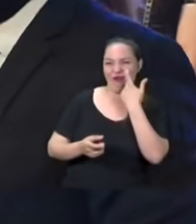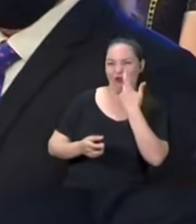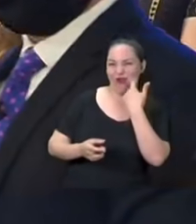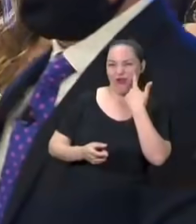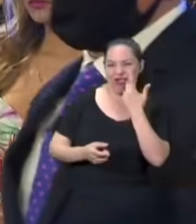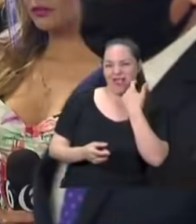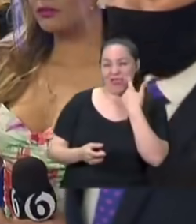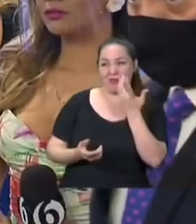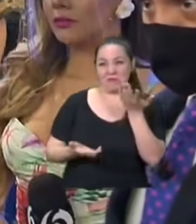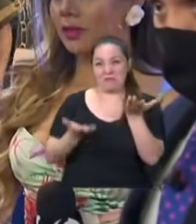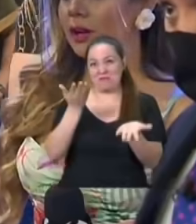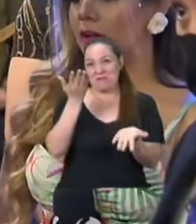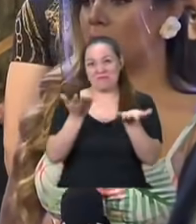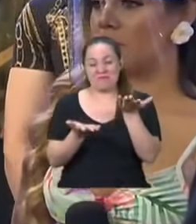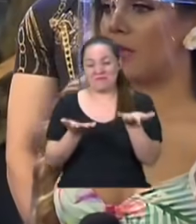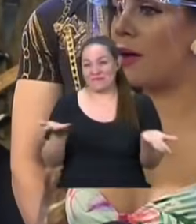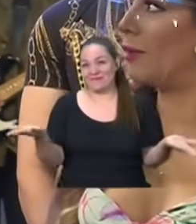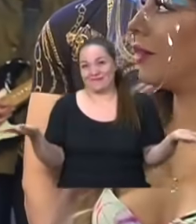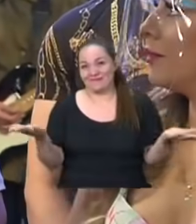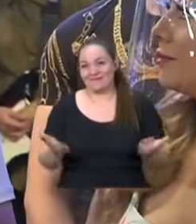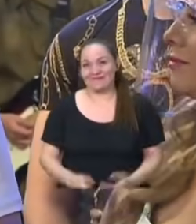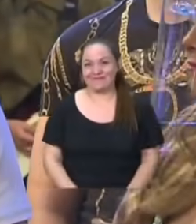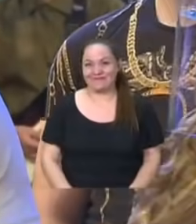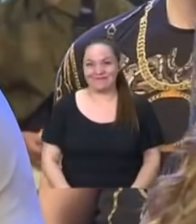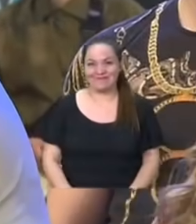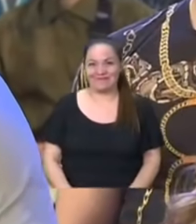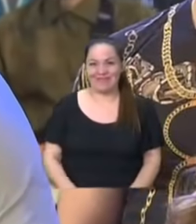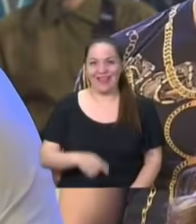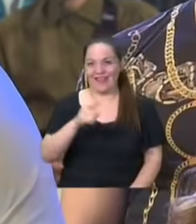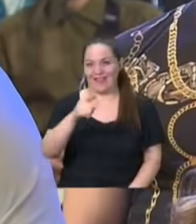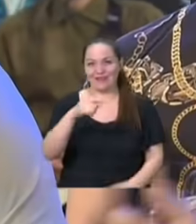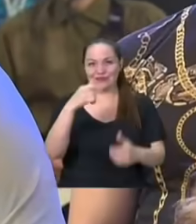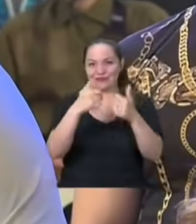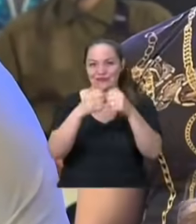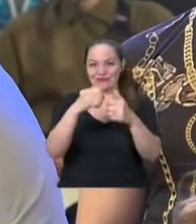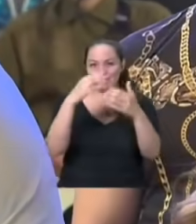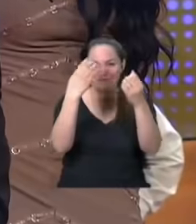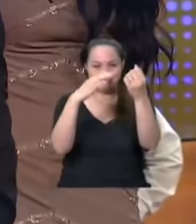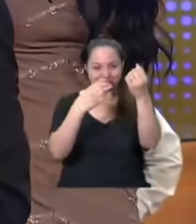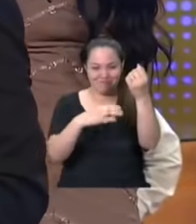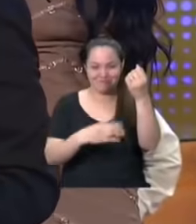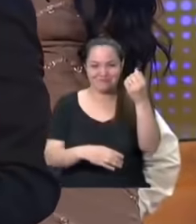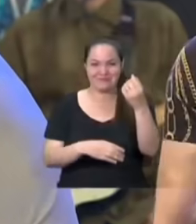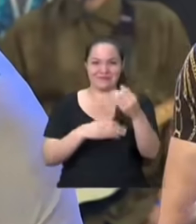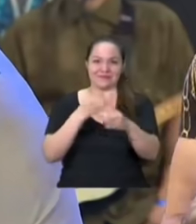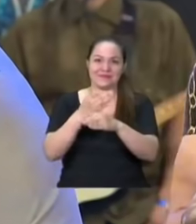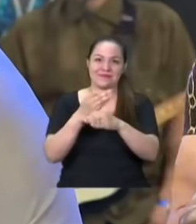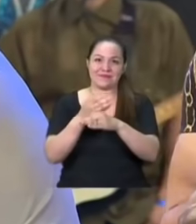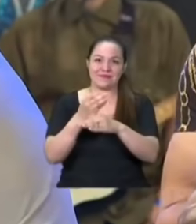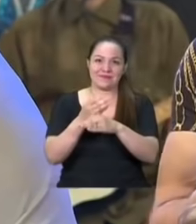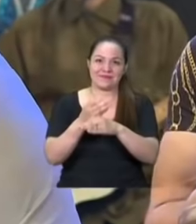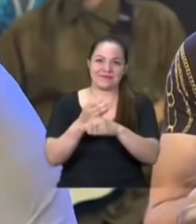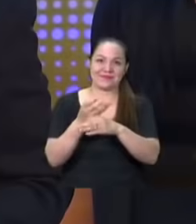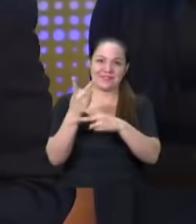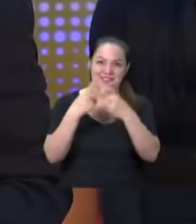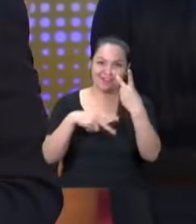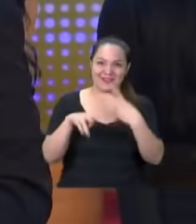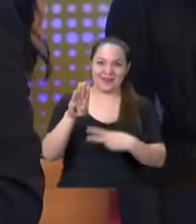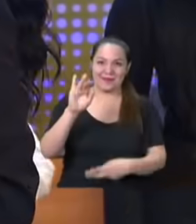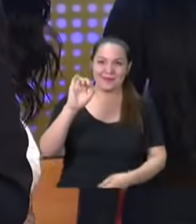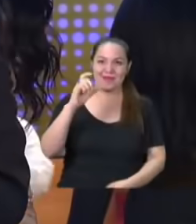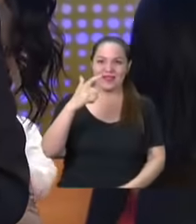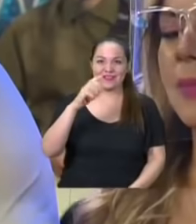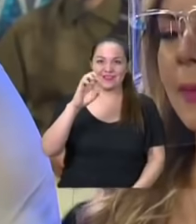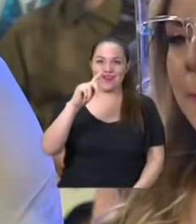culpable de todos. El responsable. Esos comentarios. ¡La Big Chota! Bueno, aquí está el hermano.